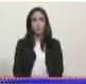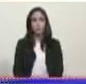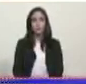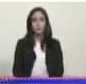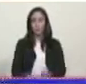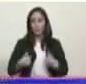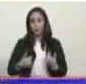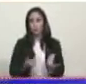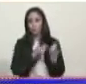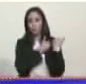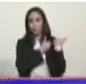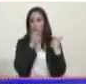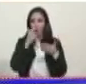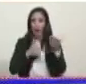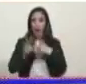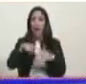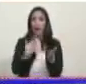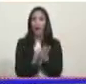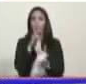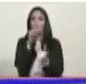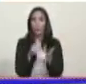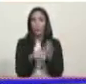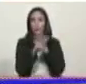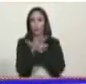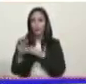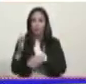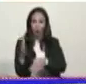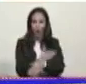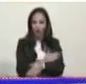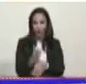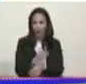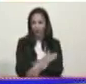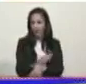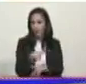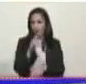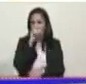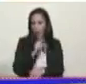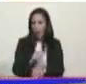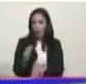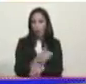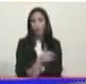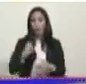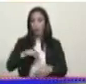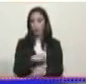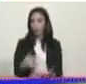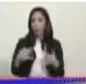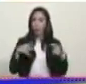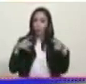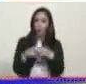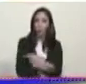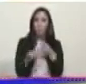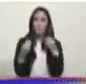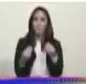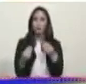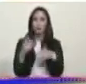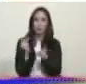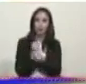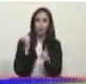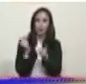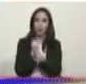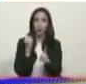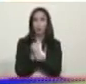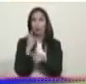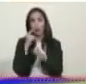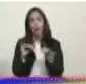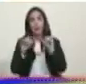que estoy gobernando hasta el 2025, mucho antes, nosotros vamos a estar inaugurando grandes obras que están